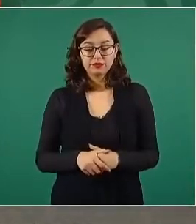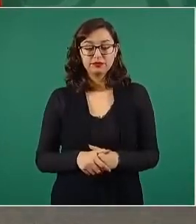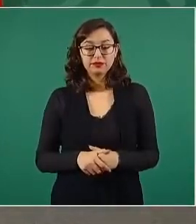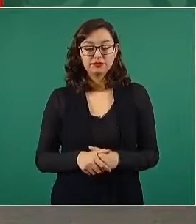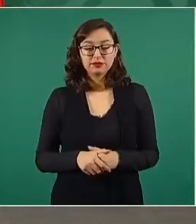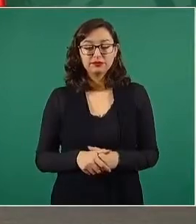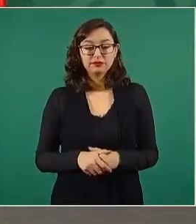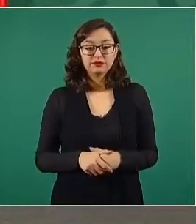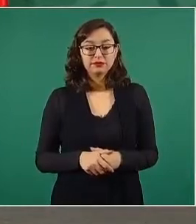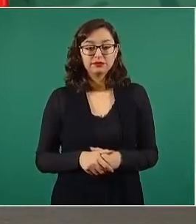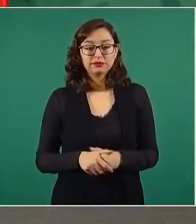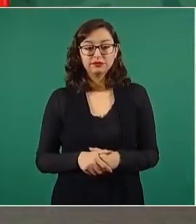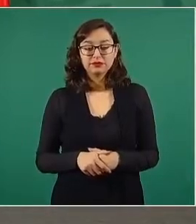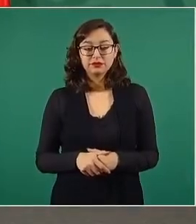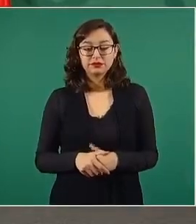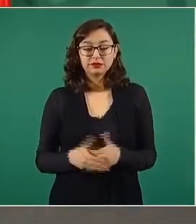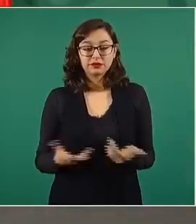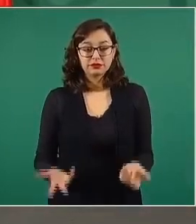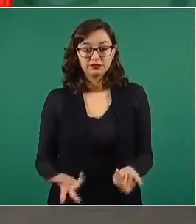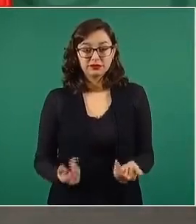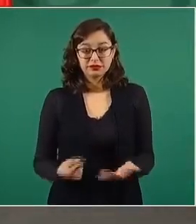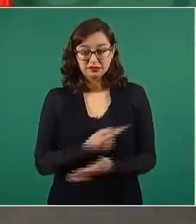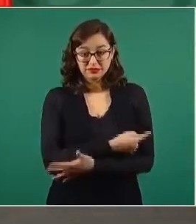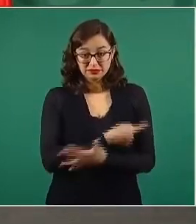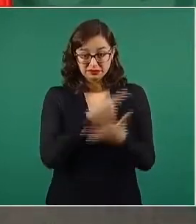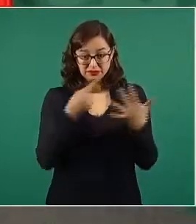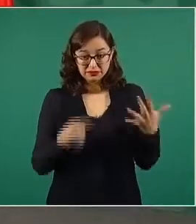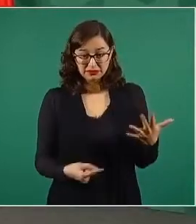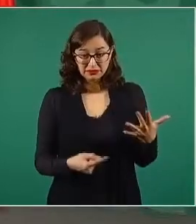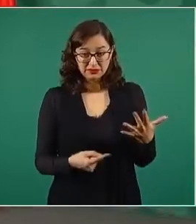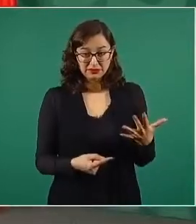todo eso que padecimos,